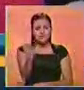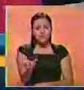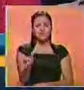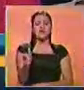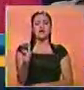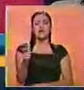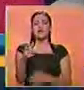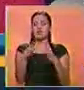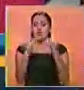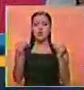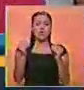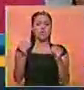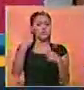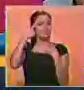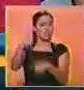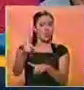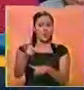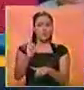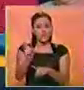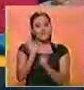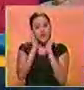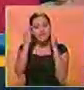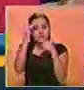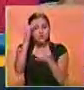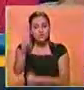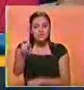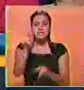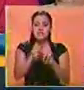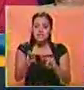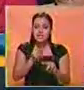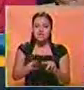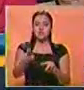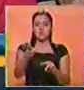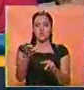de la población más desposeídos, más necesitados, niños,